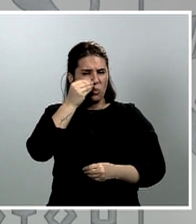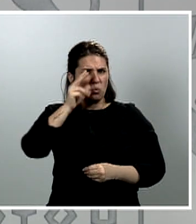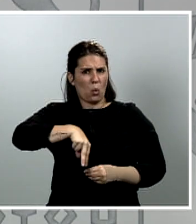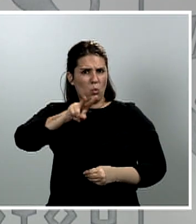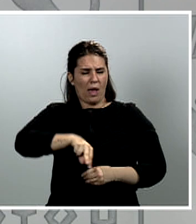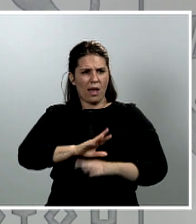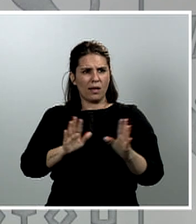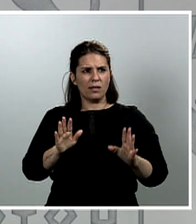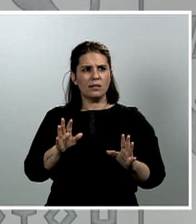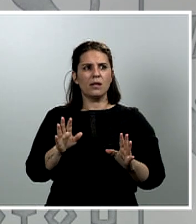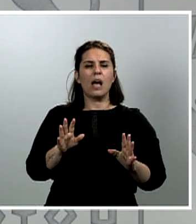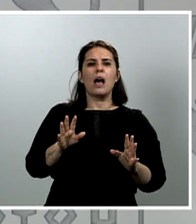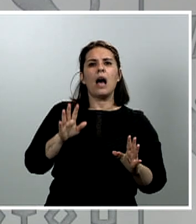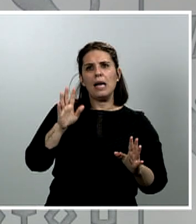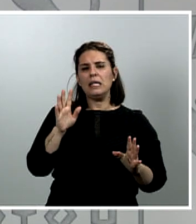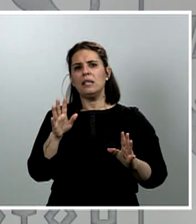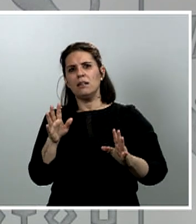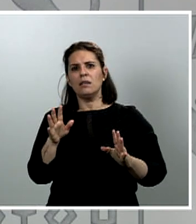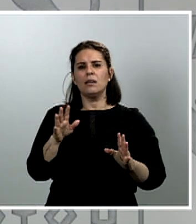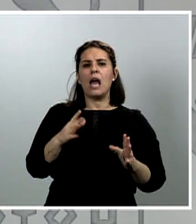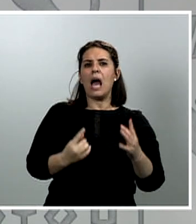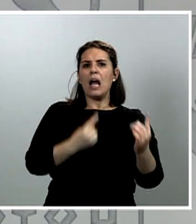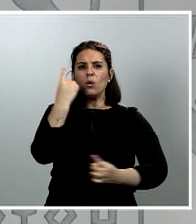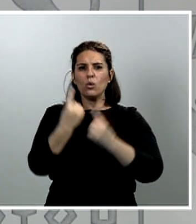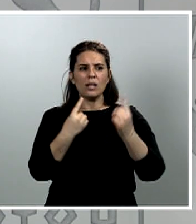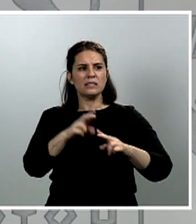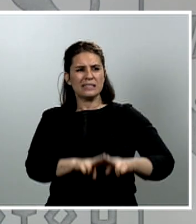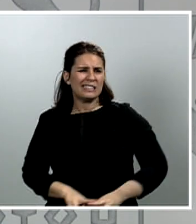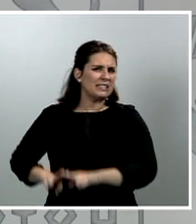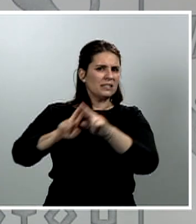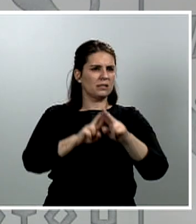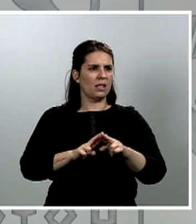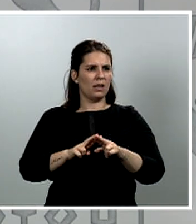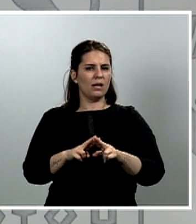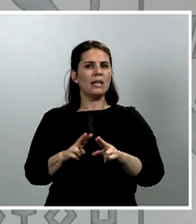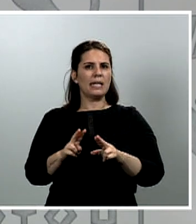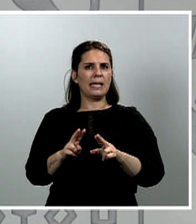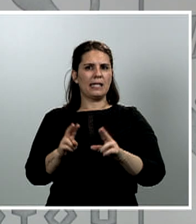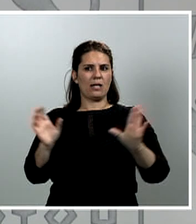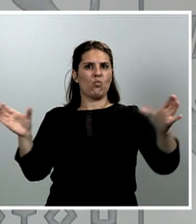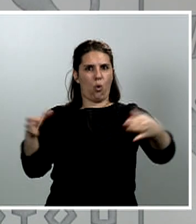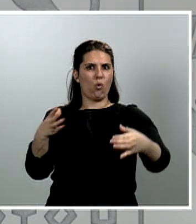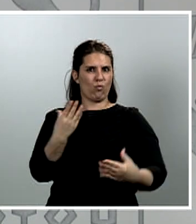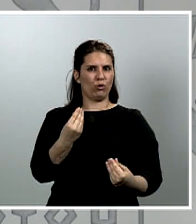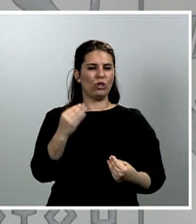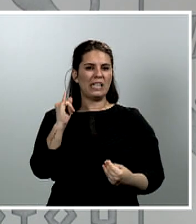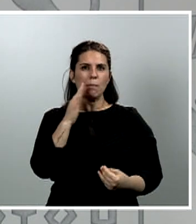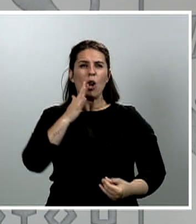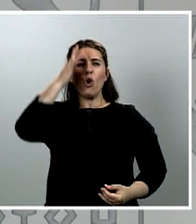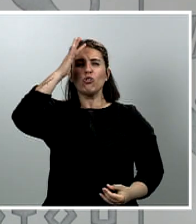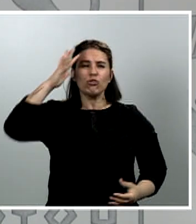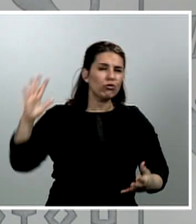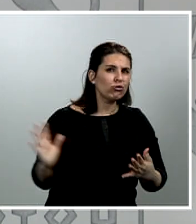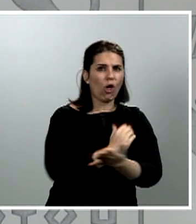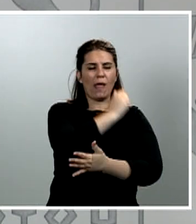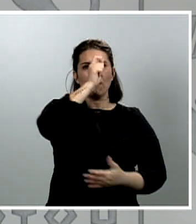screenings cribados que afectan a mucha población, pero una prueba masiva al total de la población yo realmente